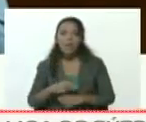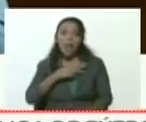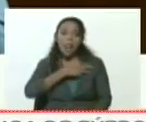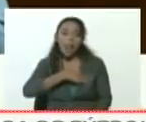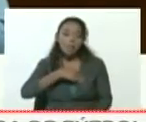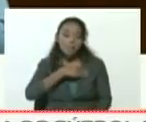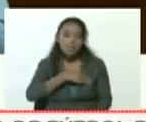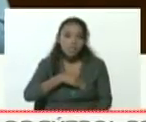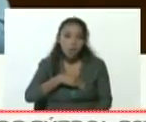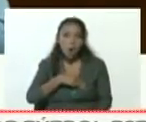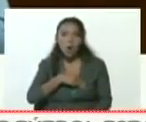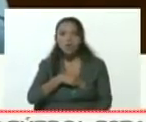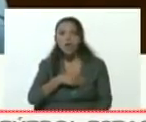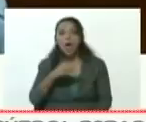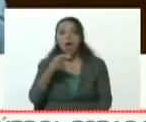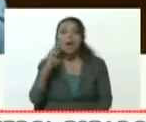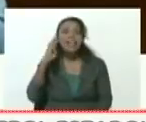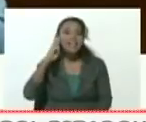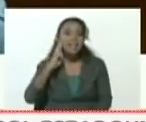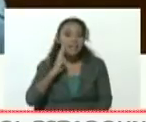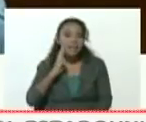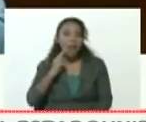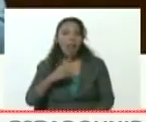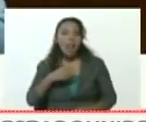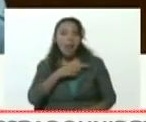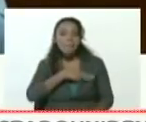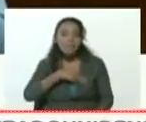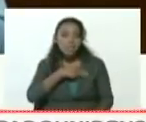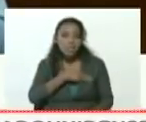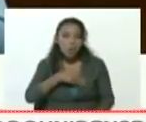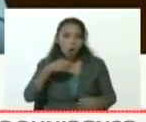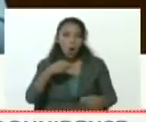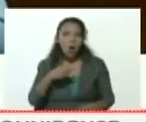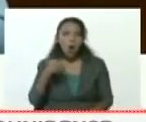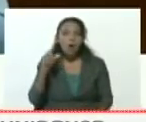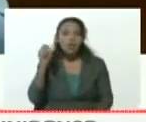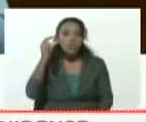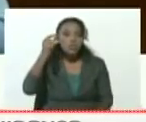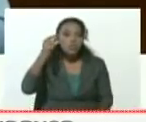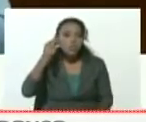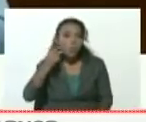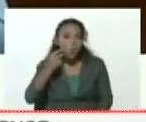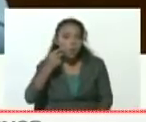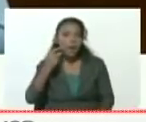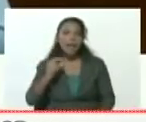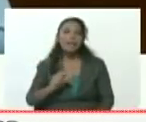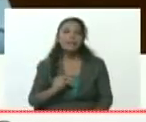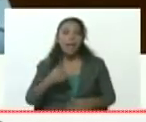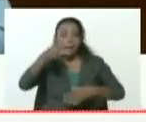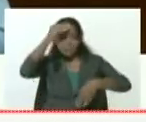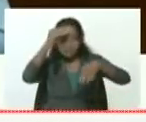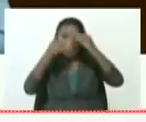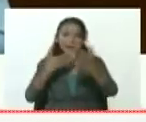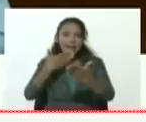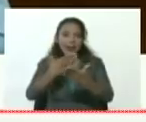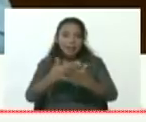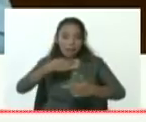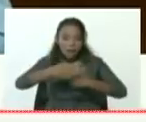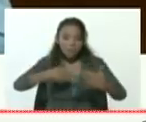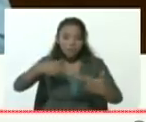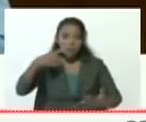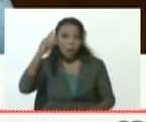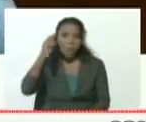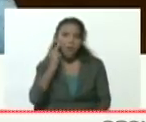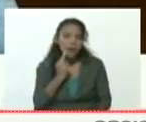día tuvieron la oportunidad de estudiar una carrera y graduarse en una carrera gracias a la Revolución Bolivariana y a la decisión